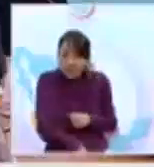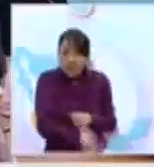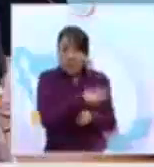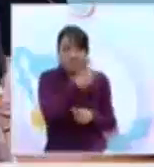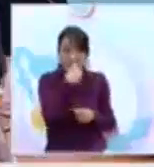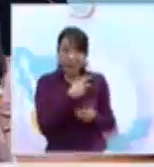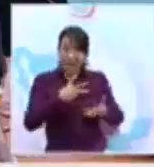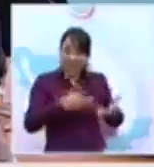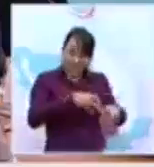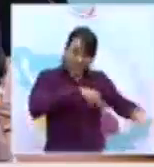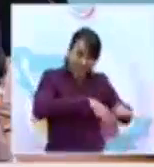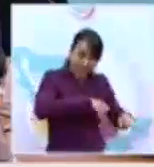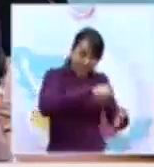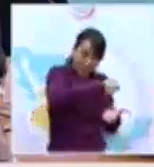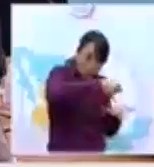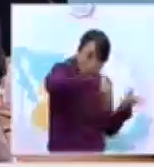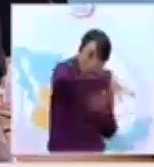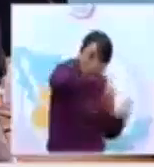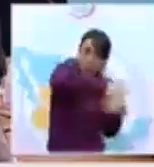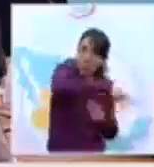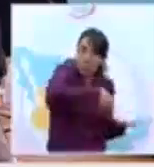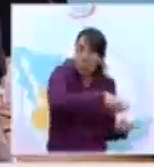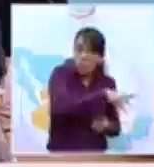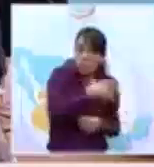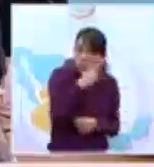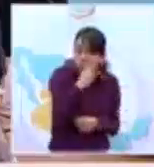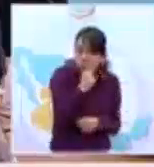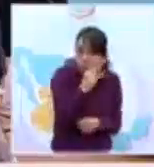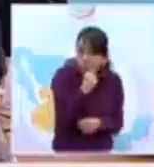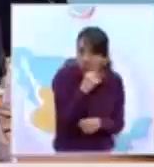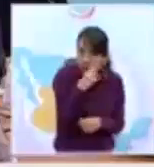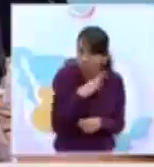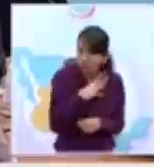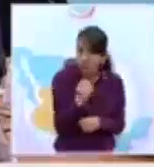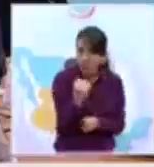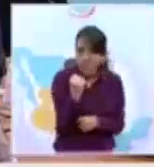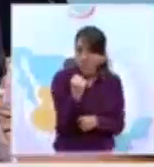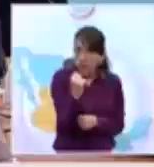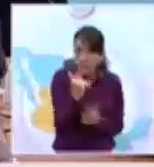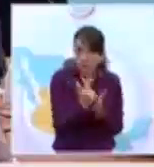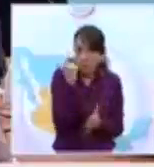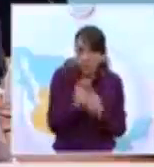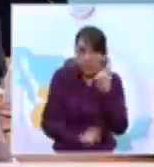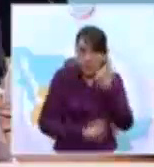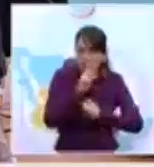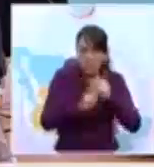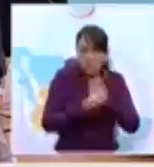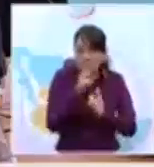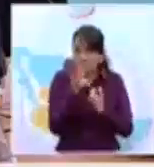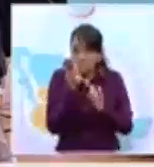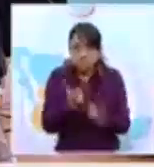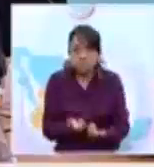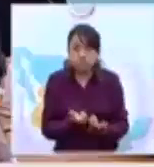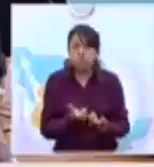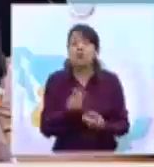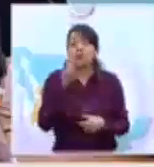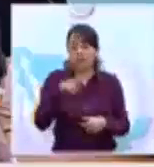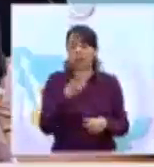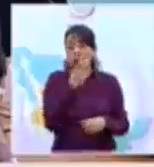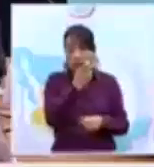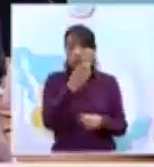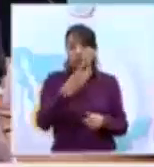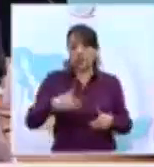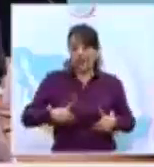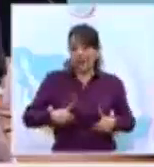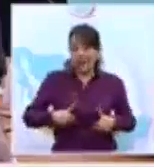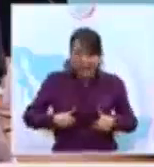alimentaria. Entonces, de ahí decía yo, la necesidad de coordinar. El combate al hambre, sí,